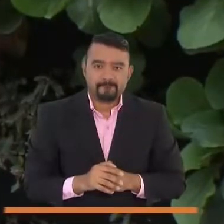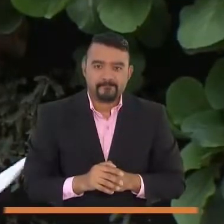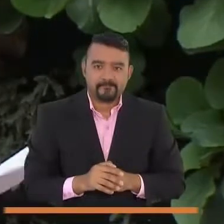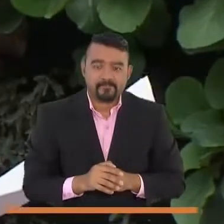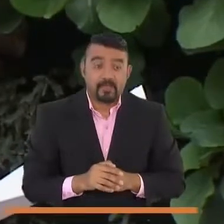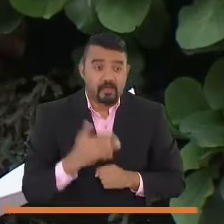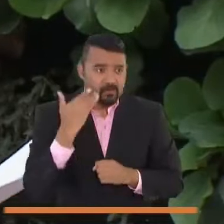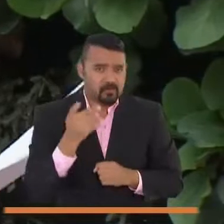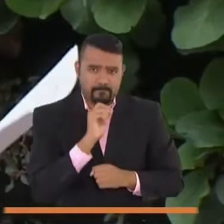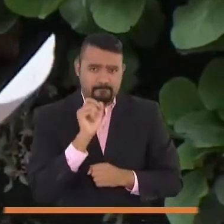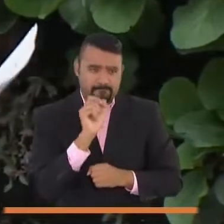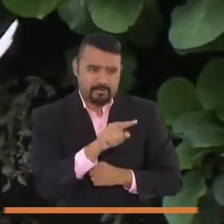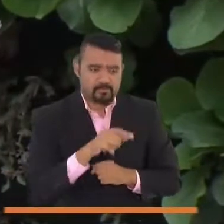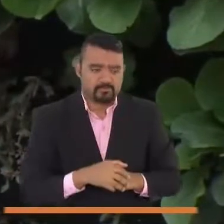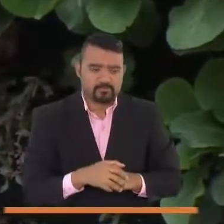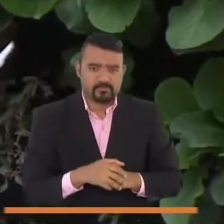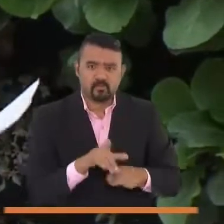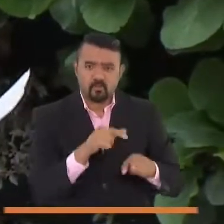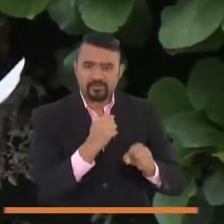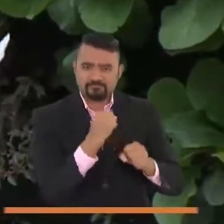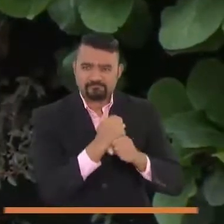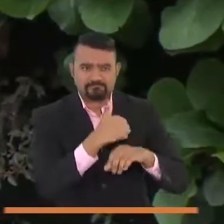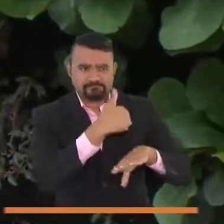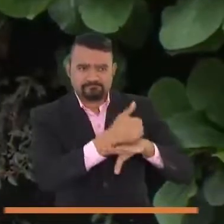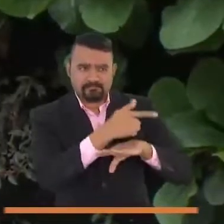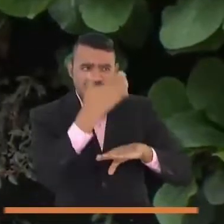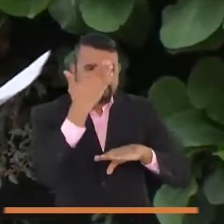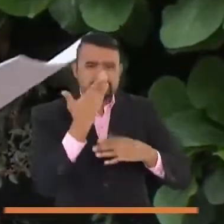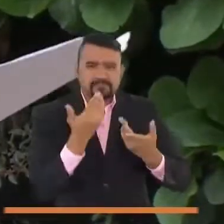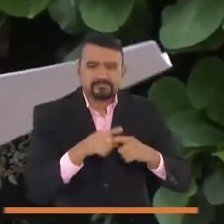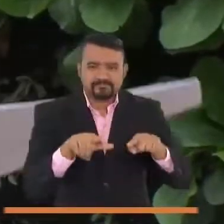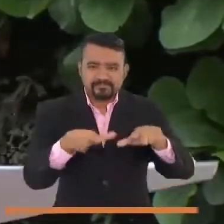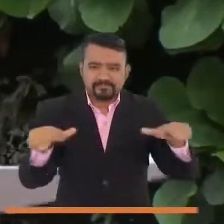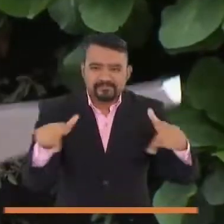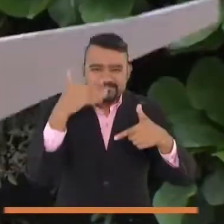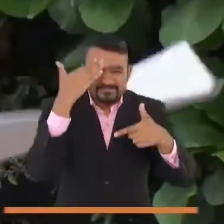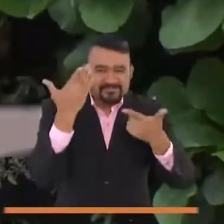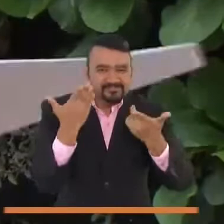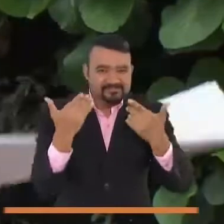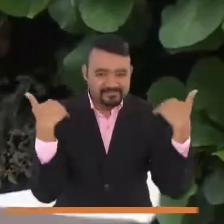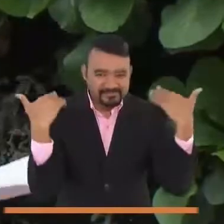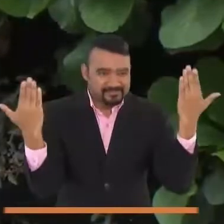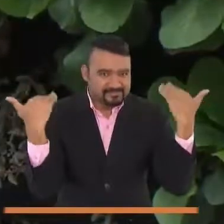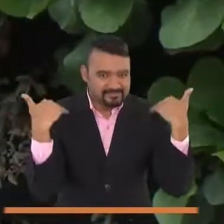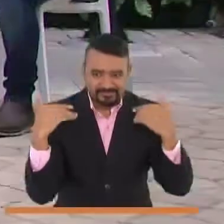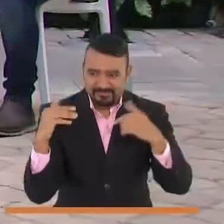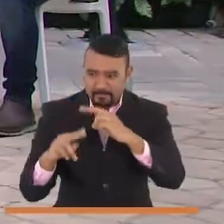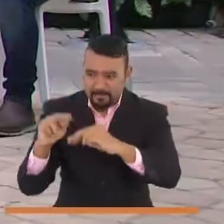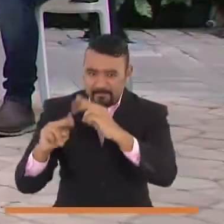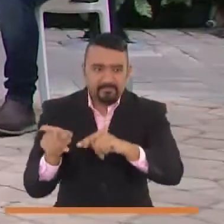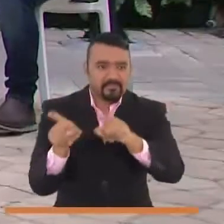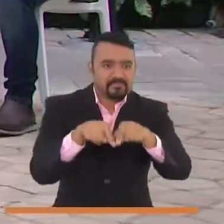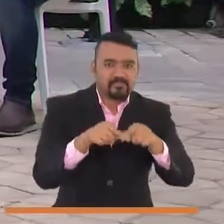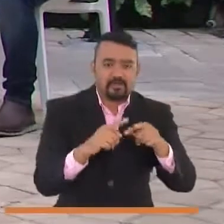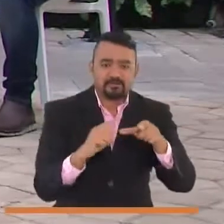Secretario, hablemos ahora con usted de esos aspectos técnicos del gimnasio, del carrusel y de todas esas obras